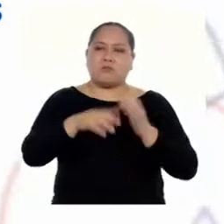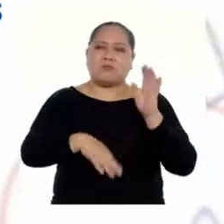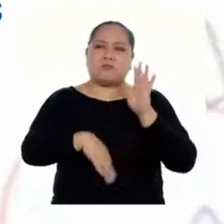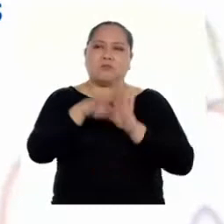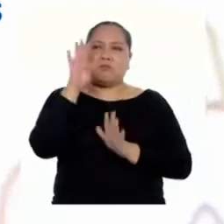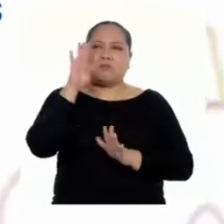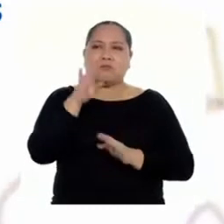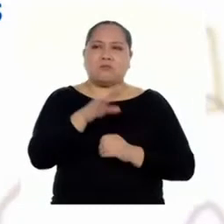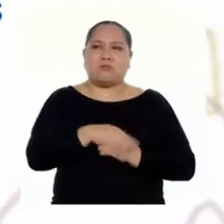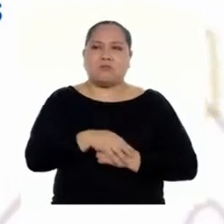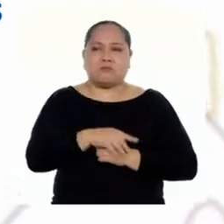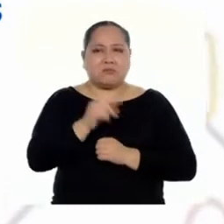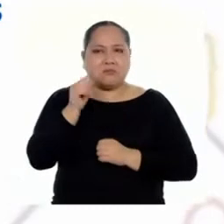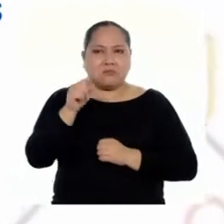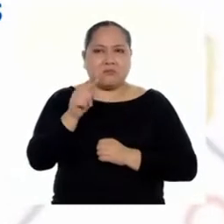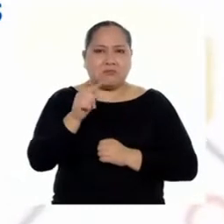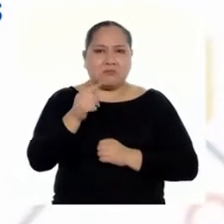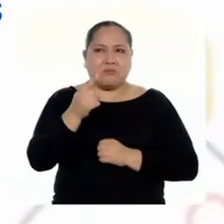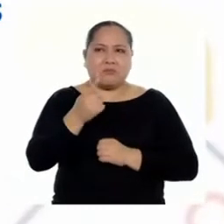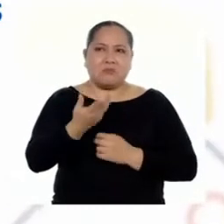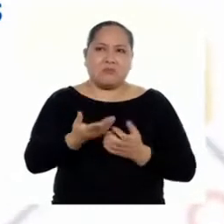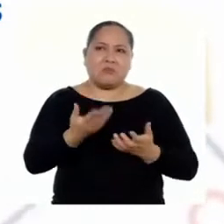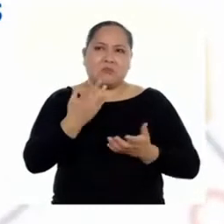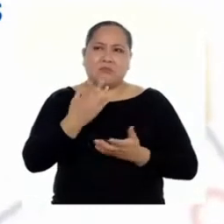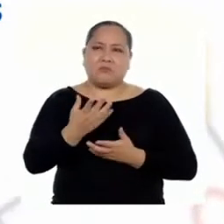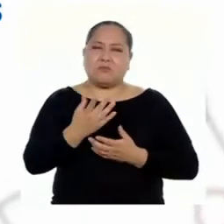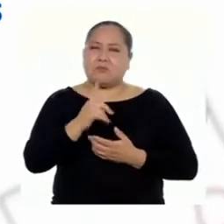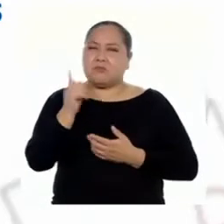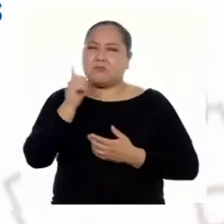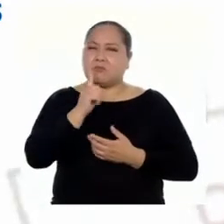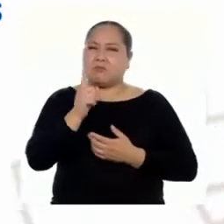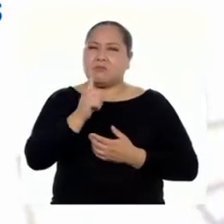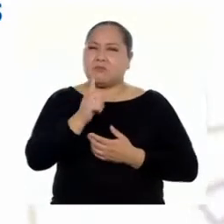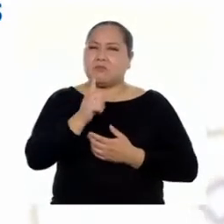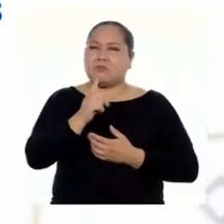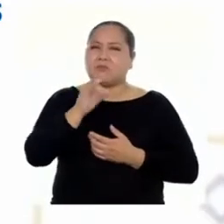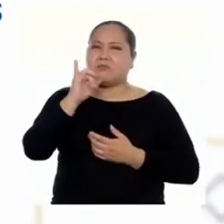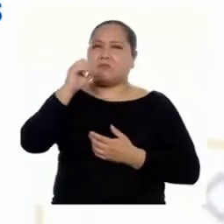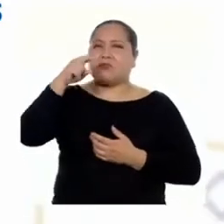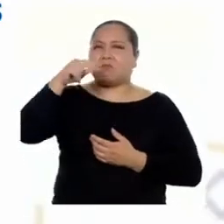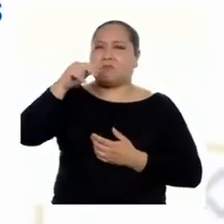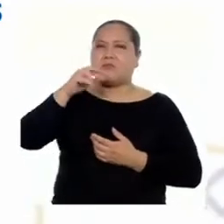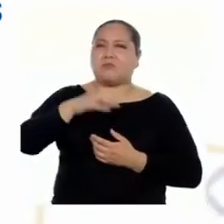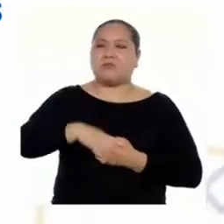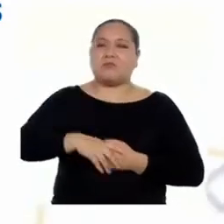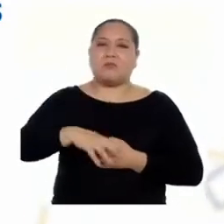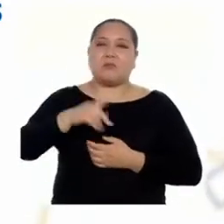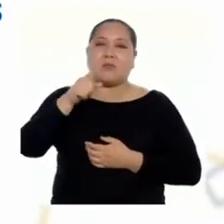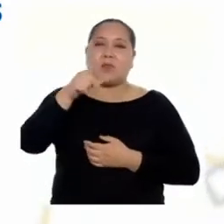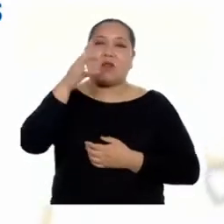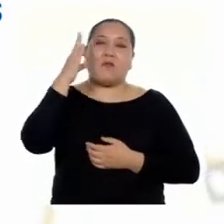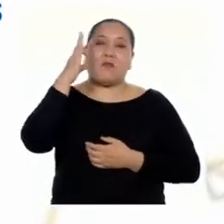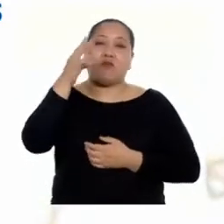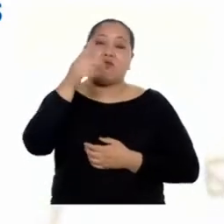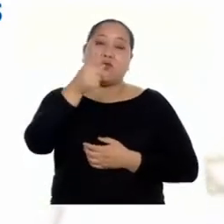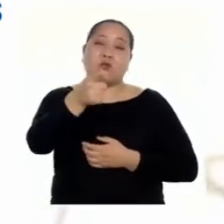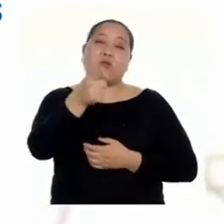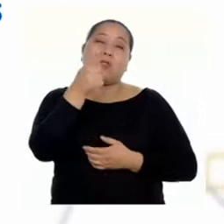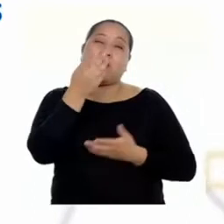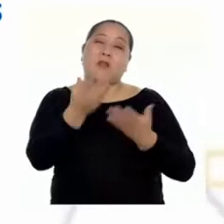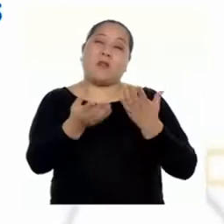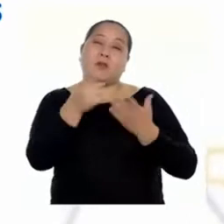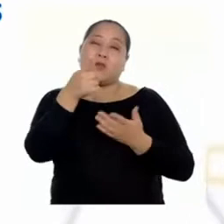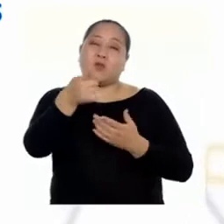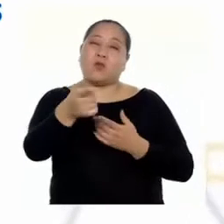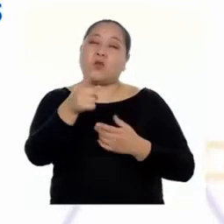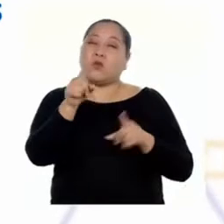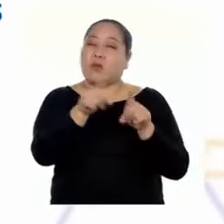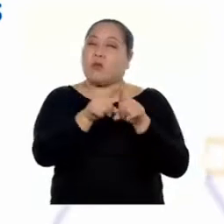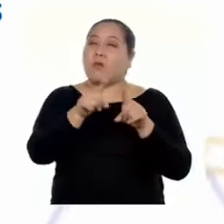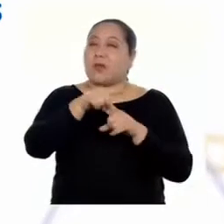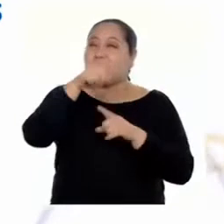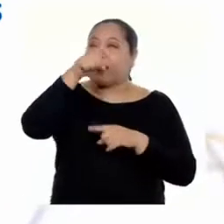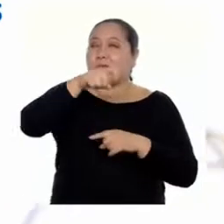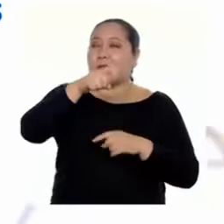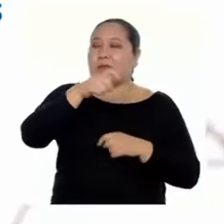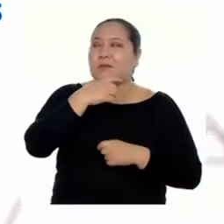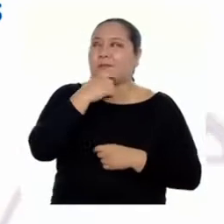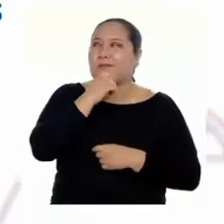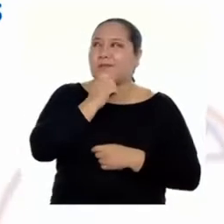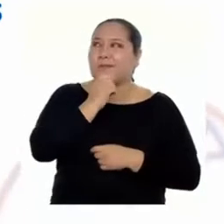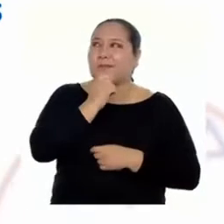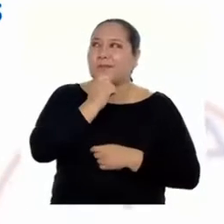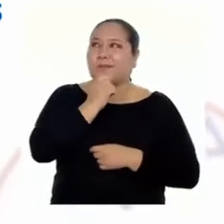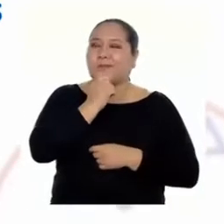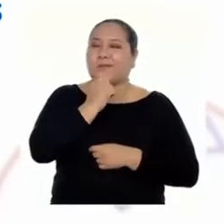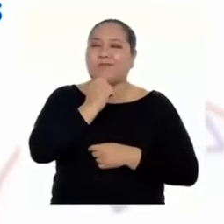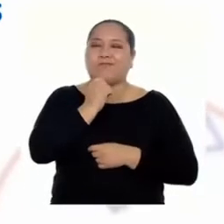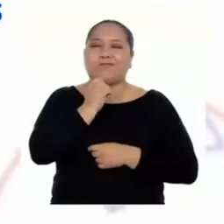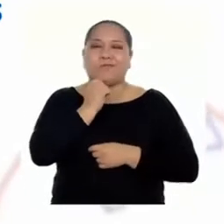muy alta, a lo mejor no le deberías cobrar interés. Recuerda que en el futuro tú también podrías necesitar. Tiene razón. Creo